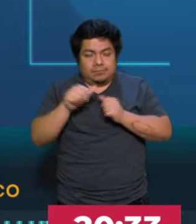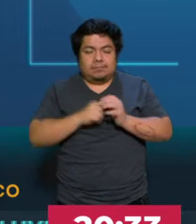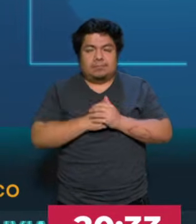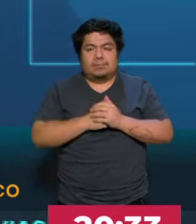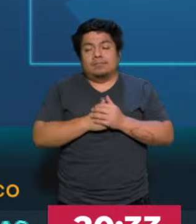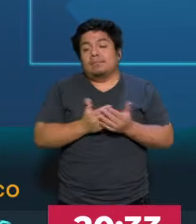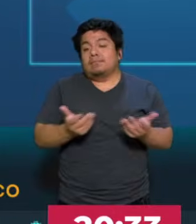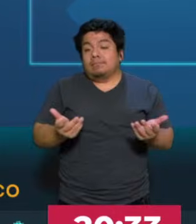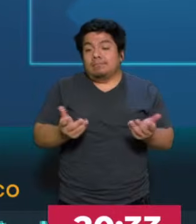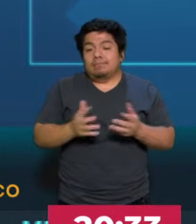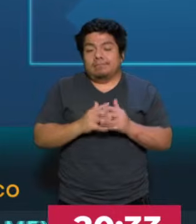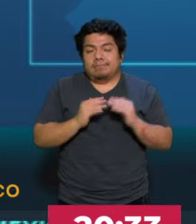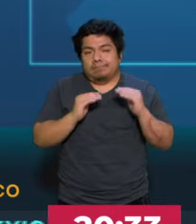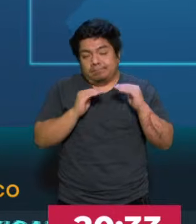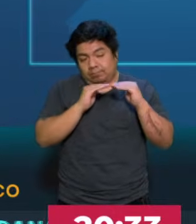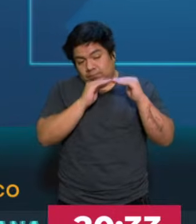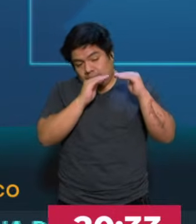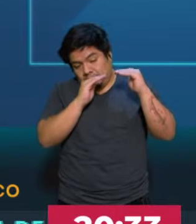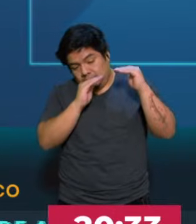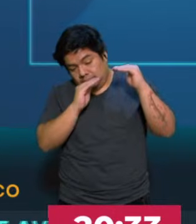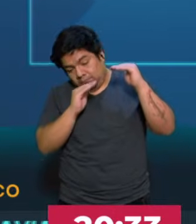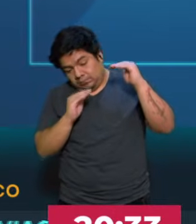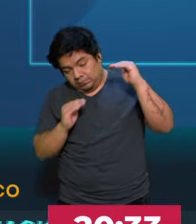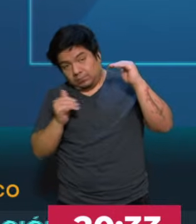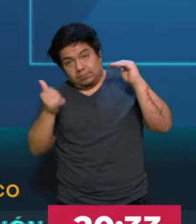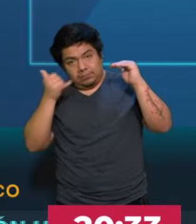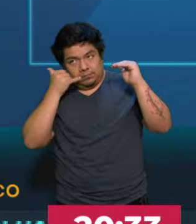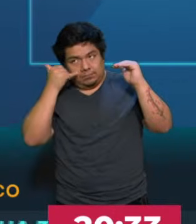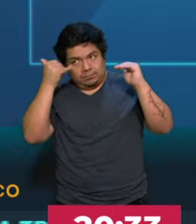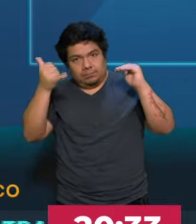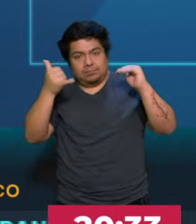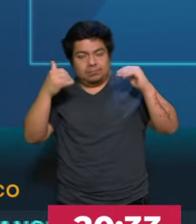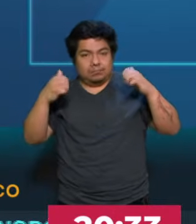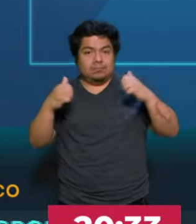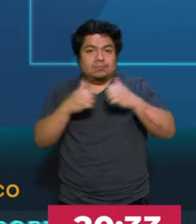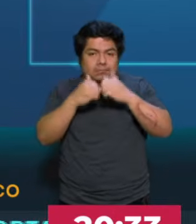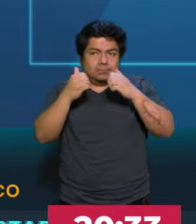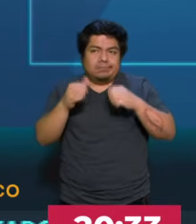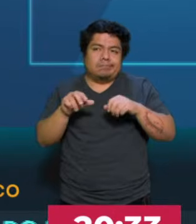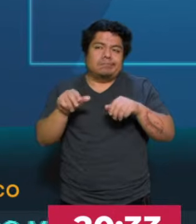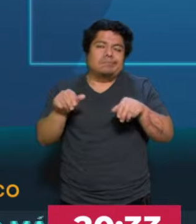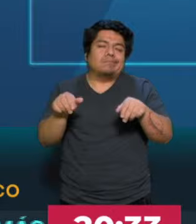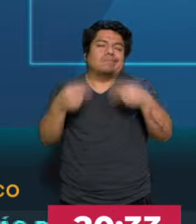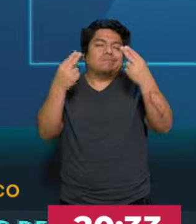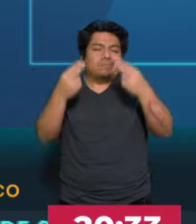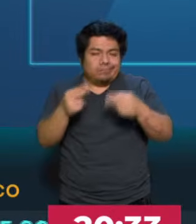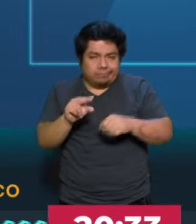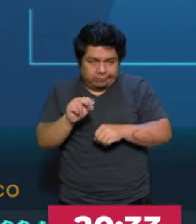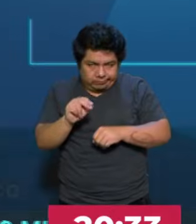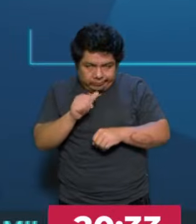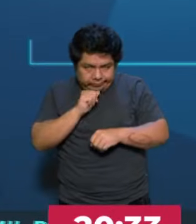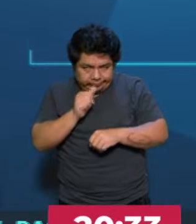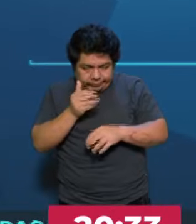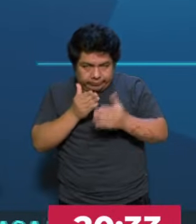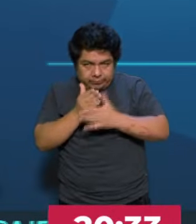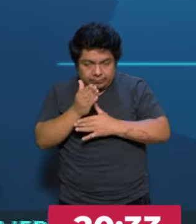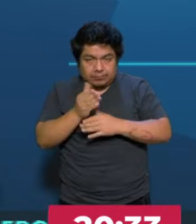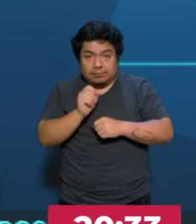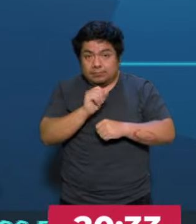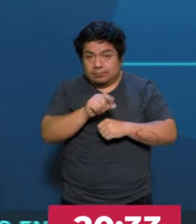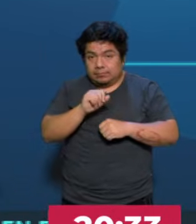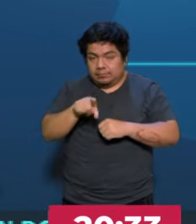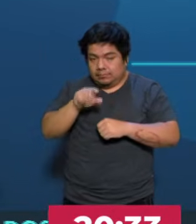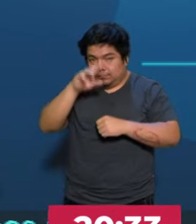153,316. Así que hay un enorme número de llamadas que catalogamos nosotros como no procedentes y al mismo tiempo